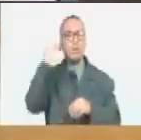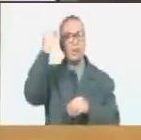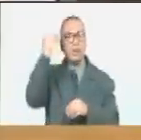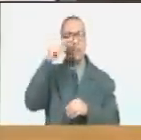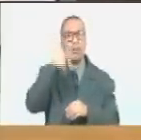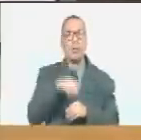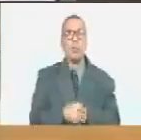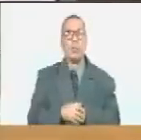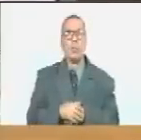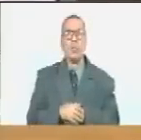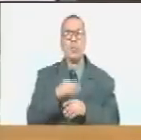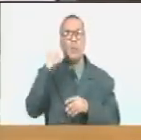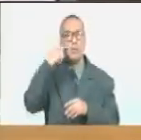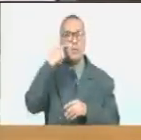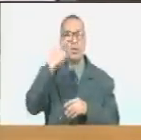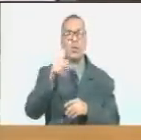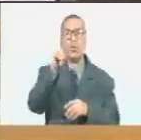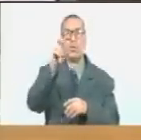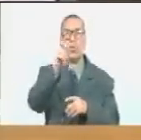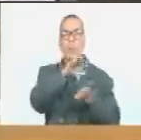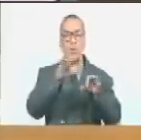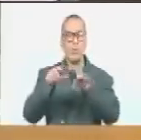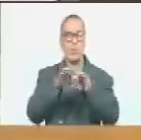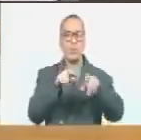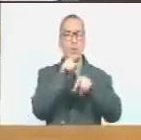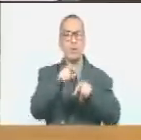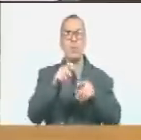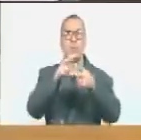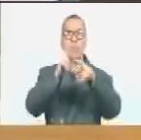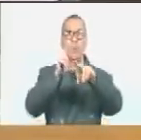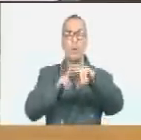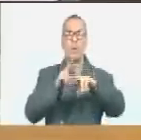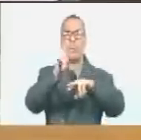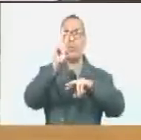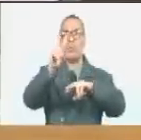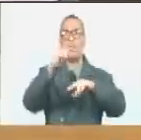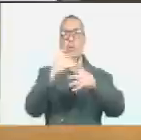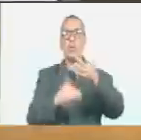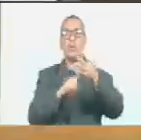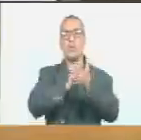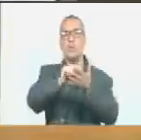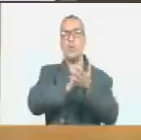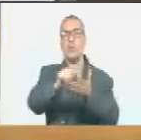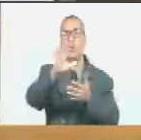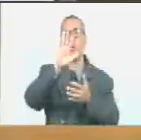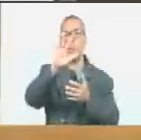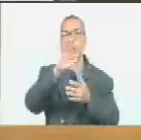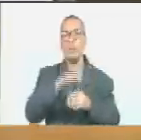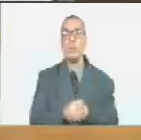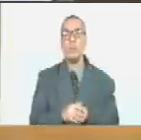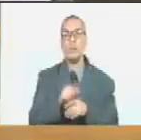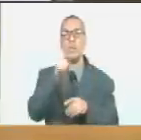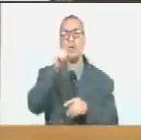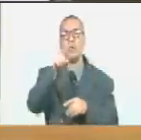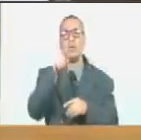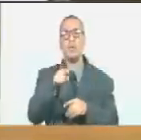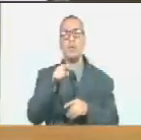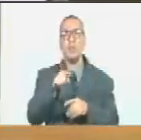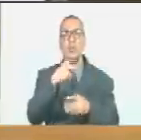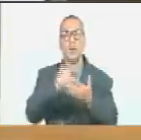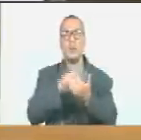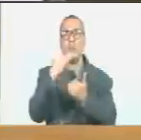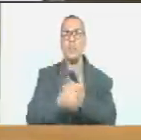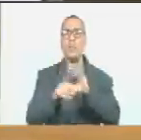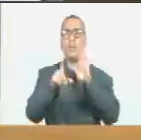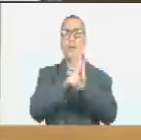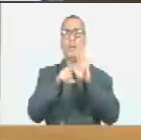consideración, someto a consideración la nueva redacción del numeral segundo del artículo quinto de este proyecto de